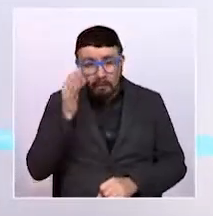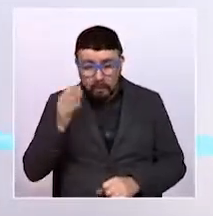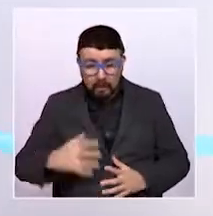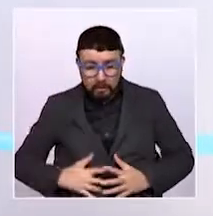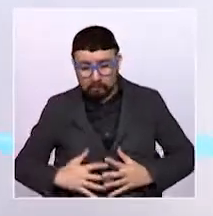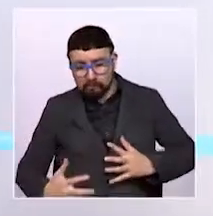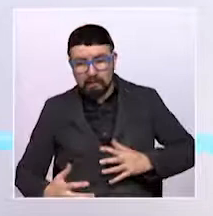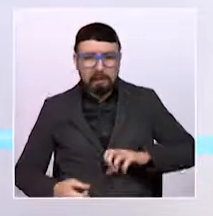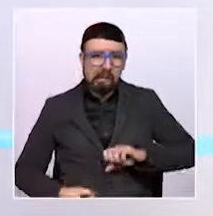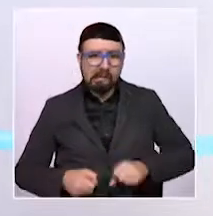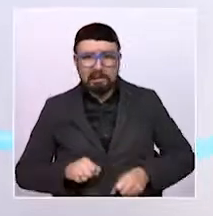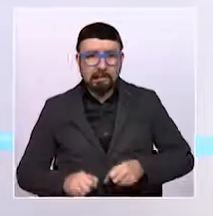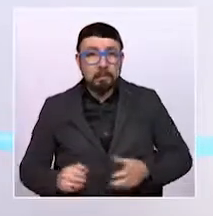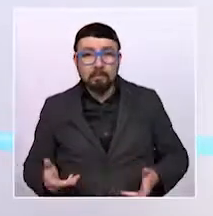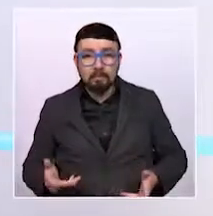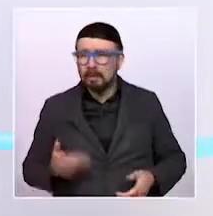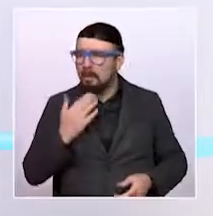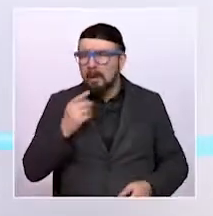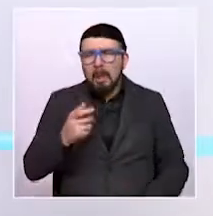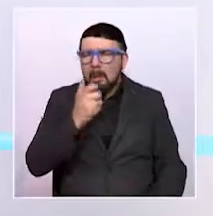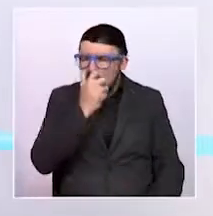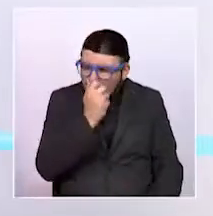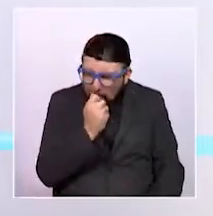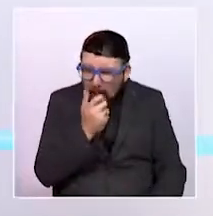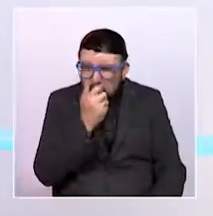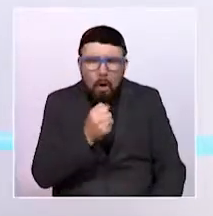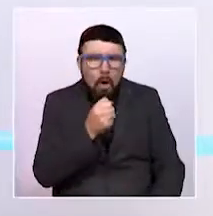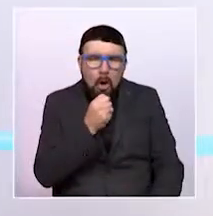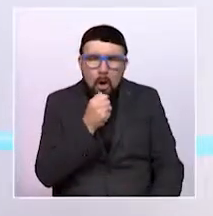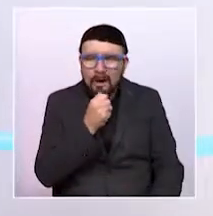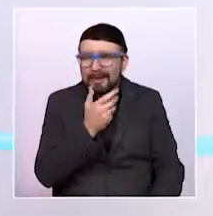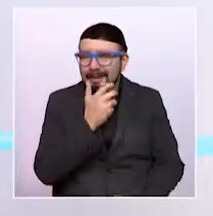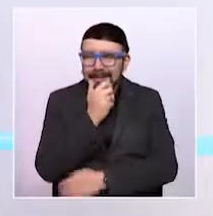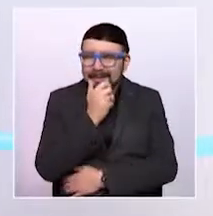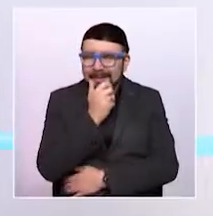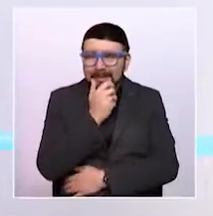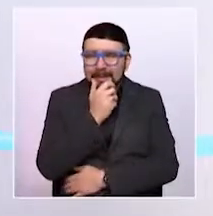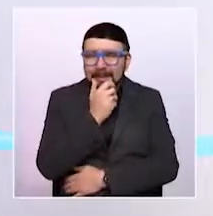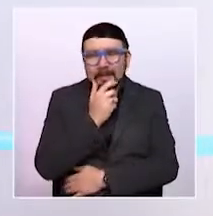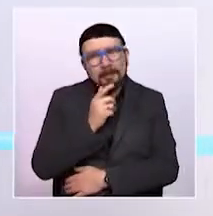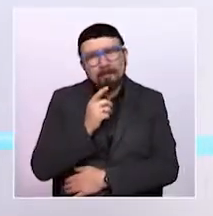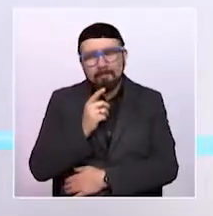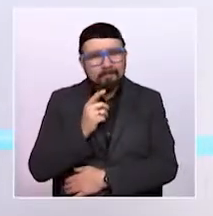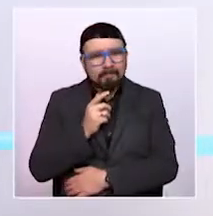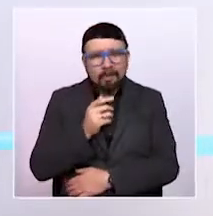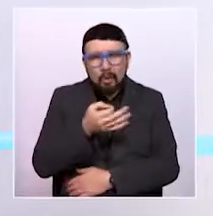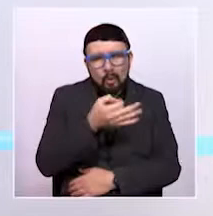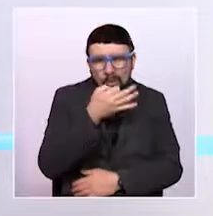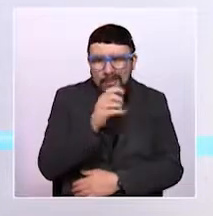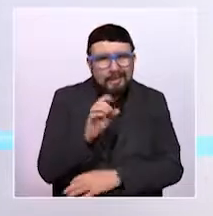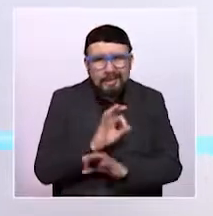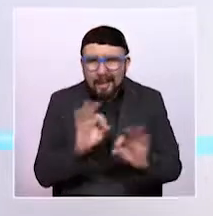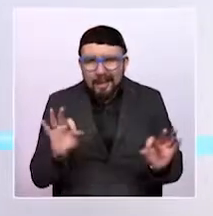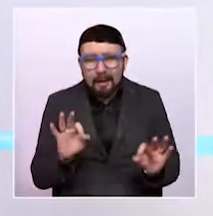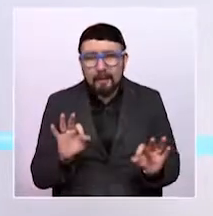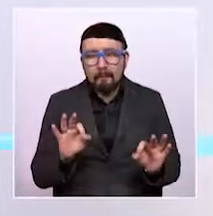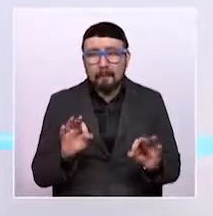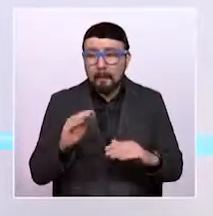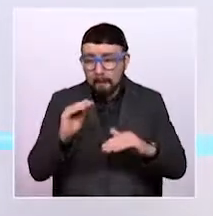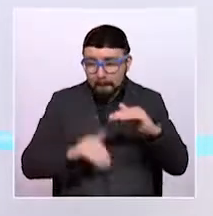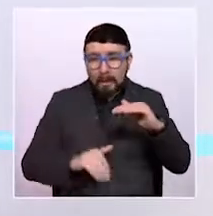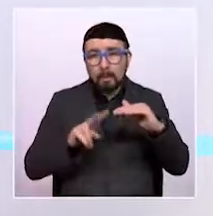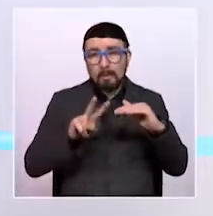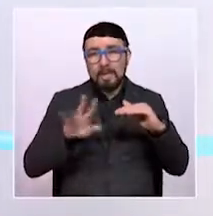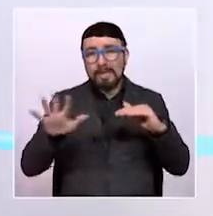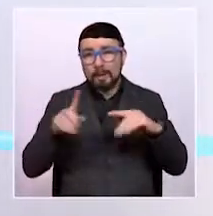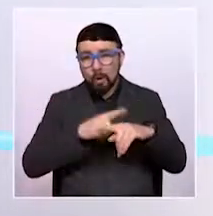entonces si hay muchos mosquitos mejor evites es y no puede tomar absolutamente nada es mejor si tienen menos de 25 semanas que no